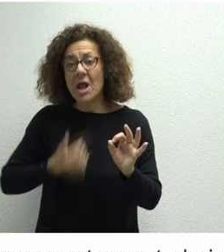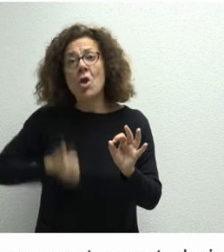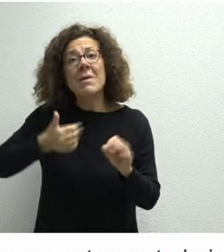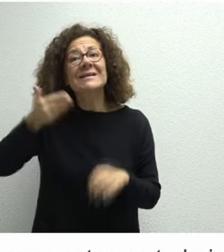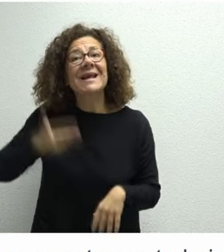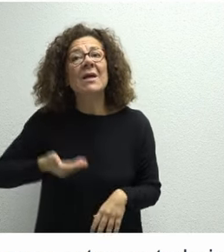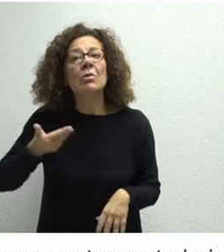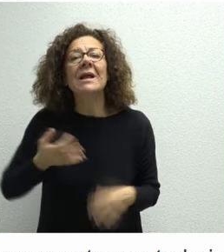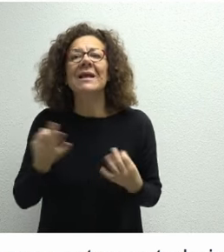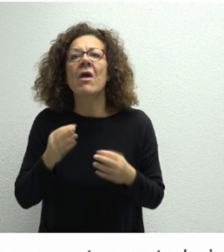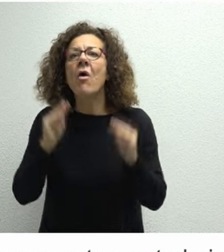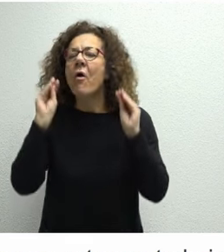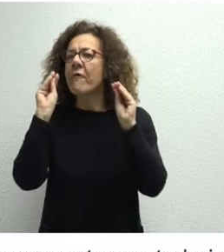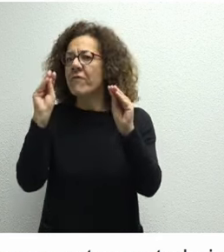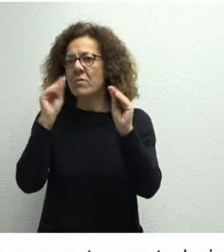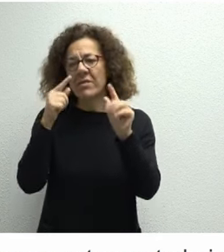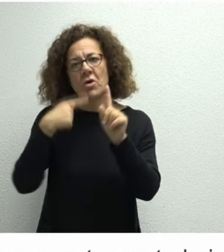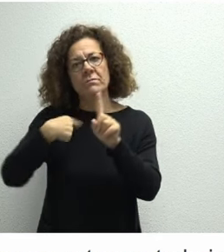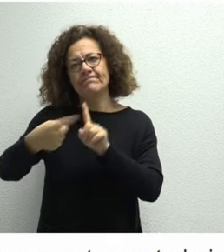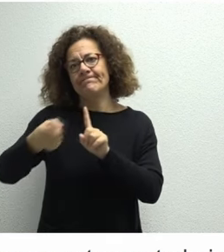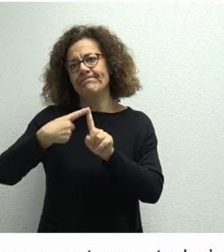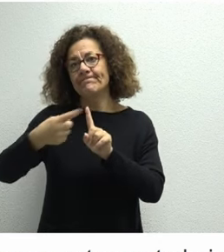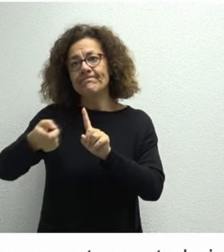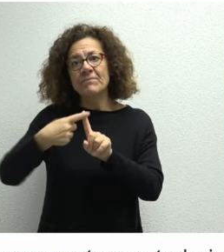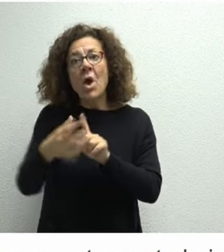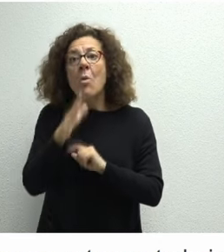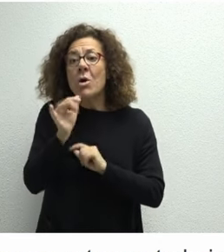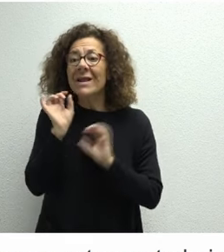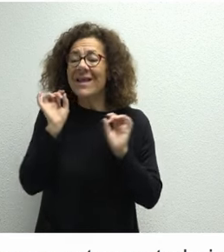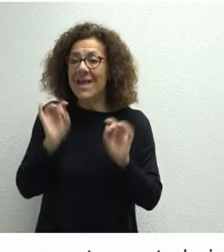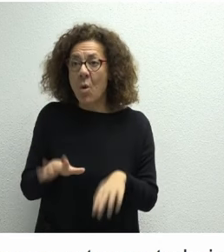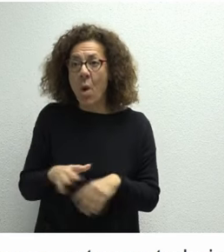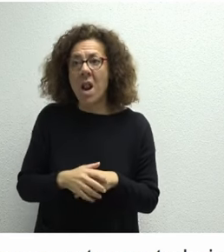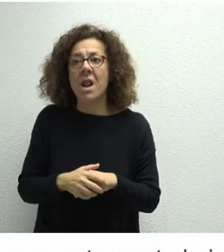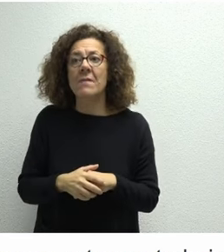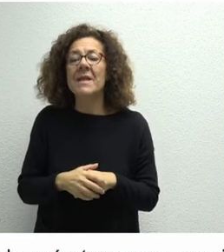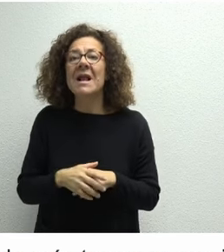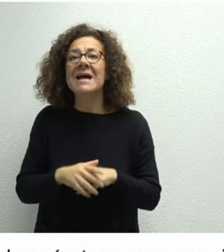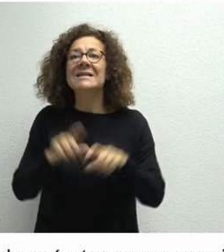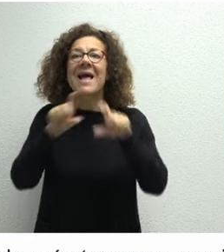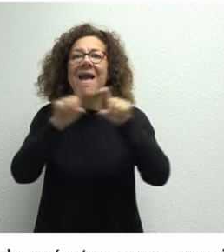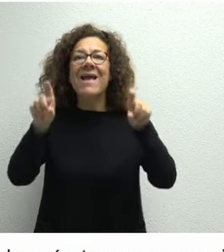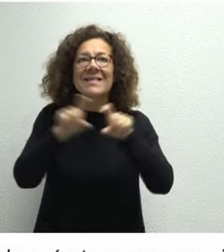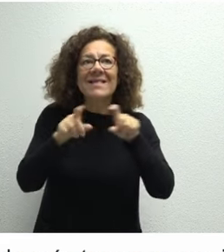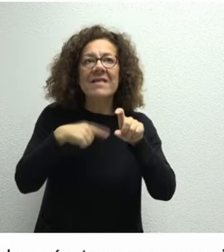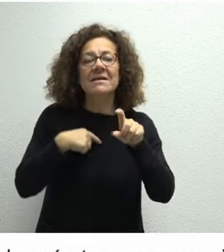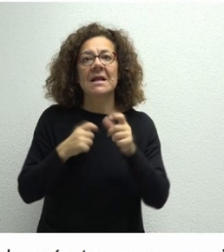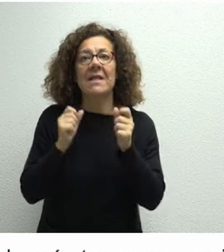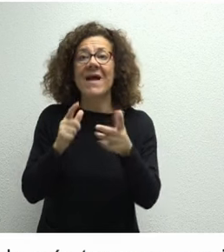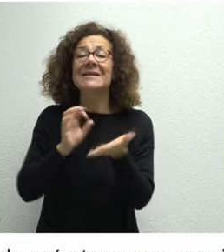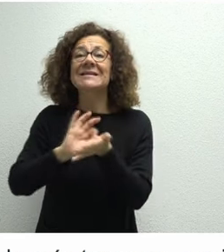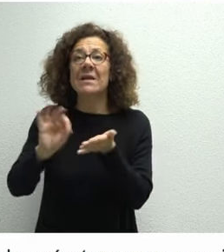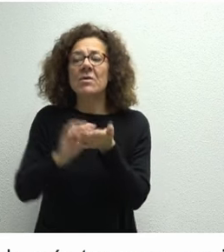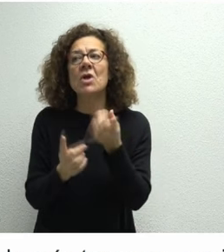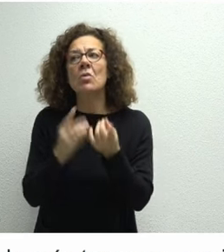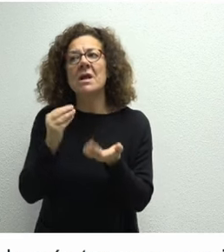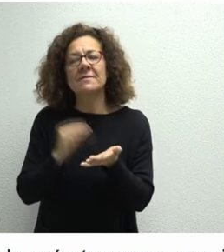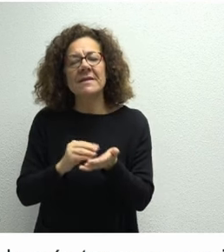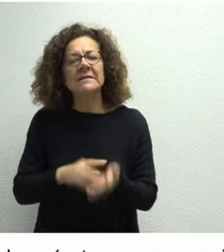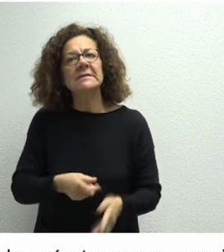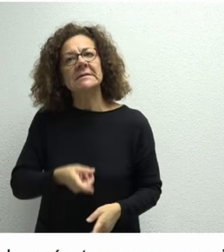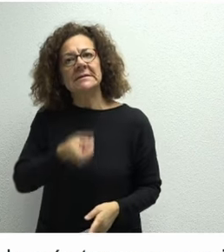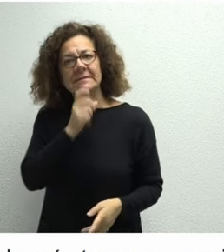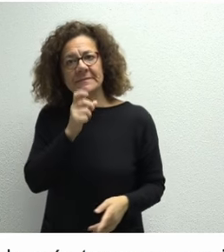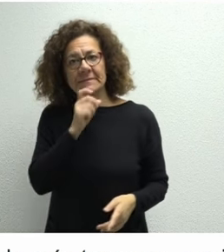importante es la formación bidireccional porque así como e las entidades prestadoras de servicios les cuesta a veces entender cómo